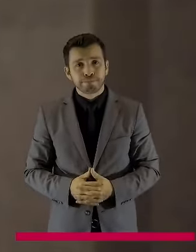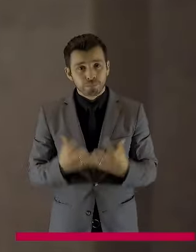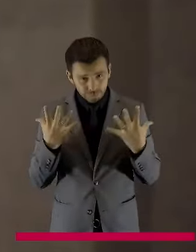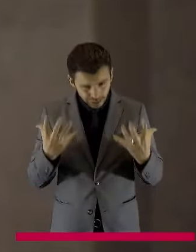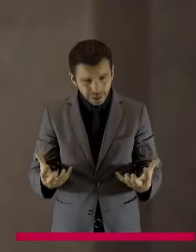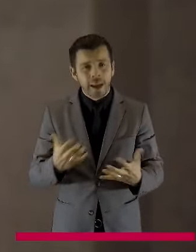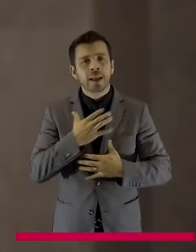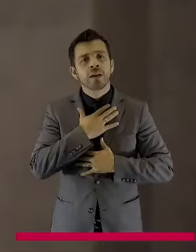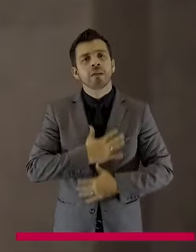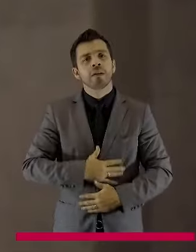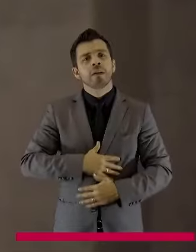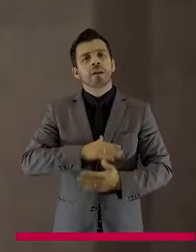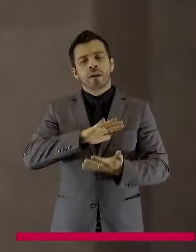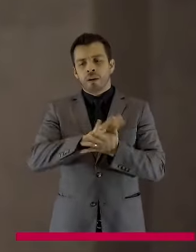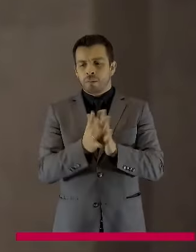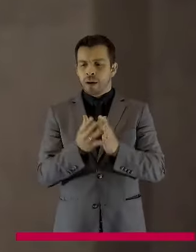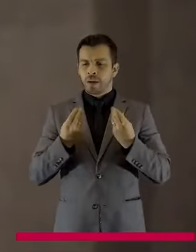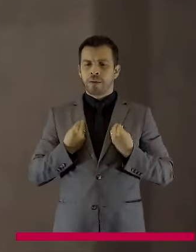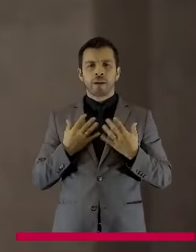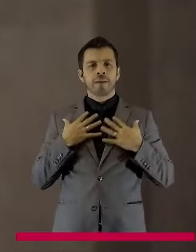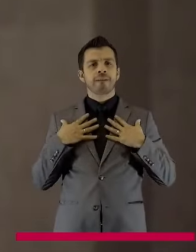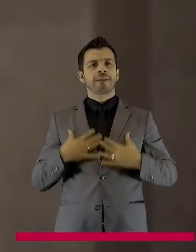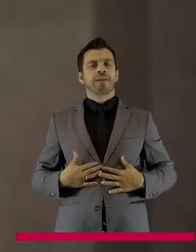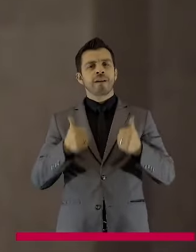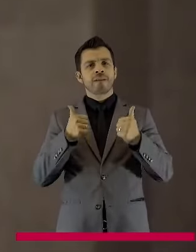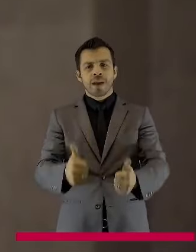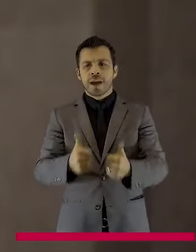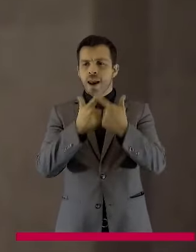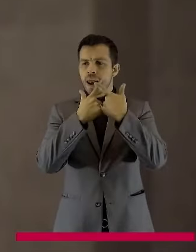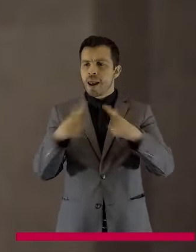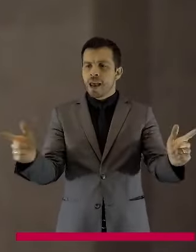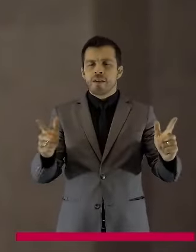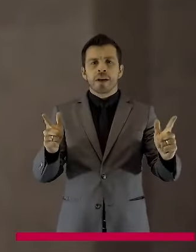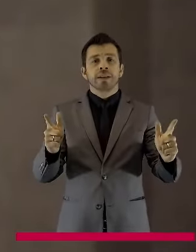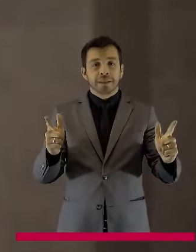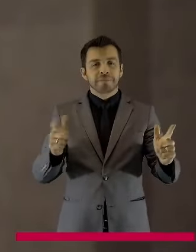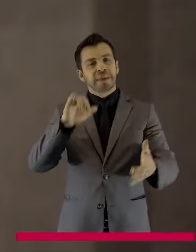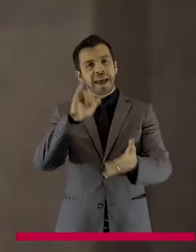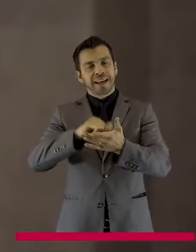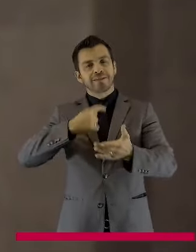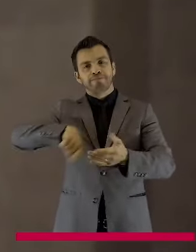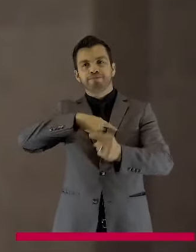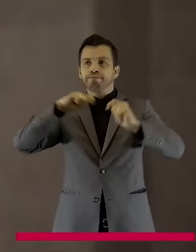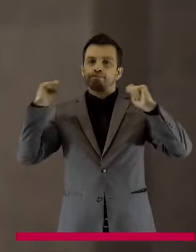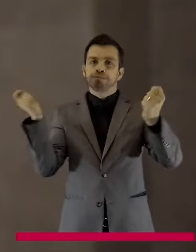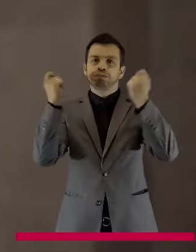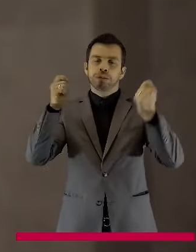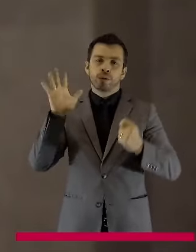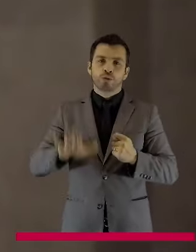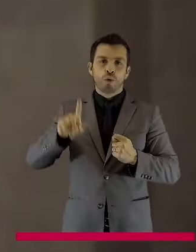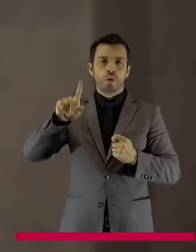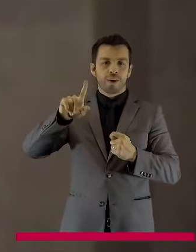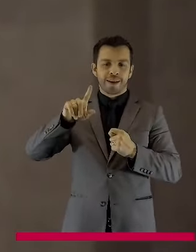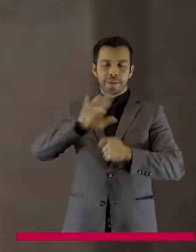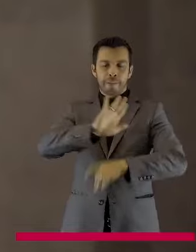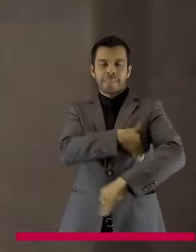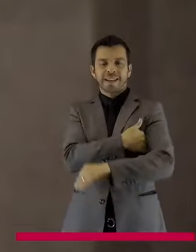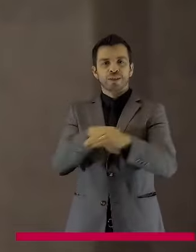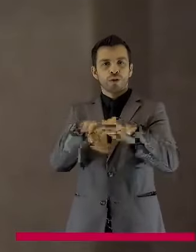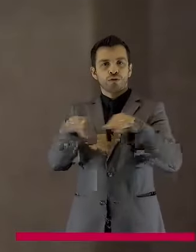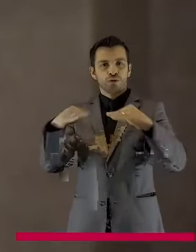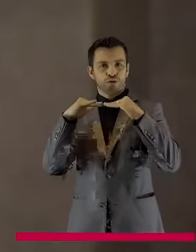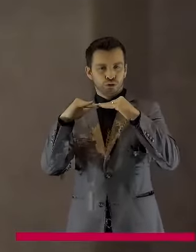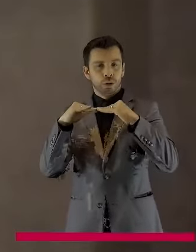en paz y sin miedo y en libertad. Y esa es la campaña que estamos liderando. Por eso